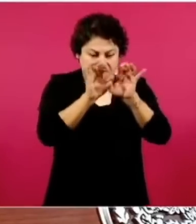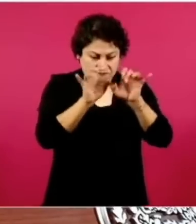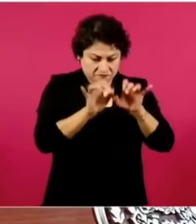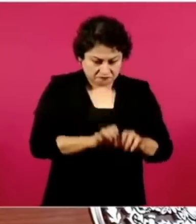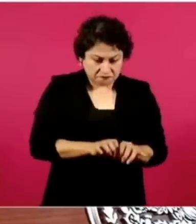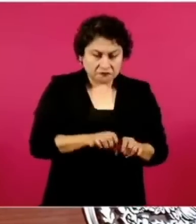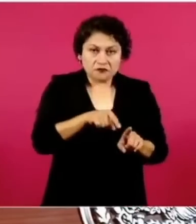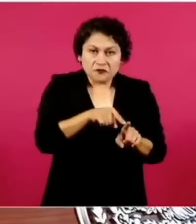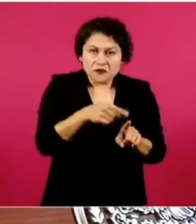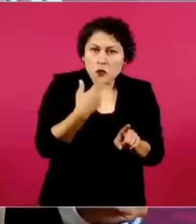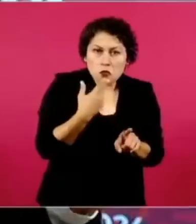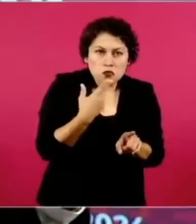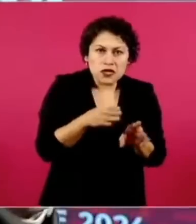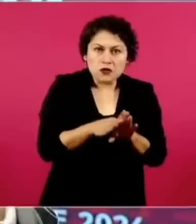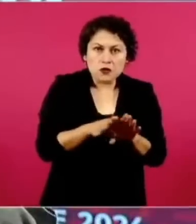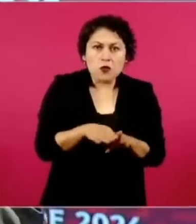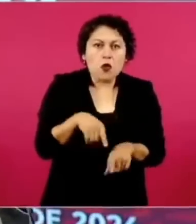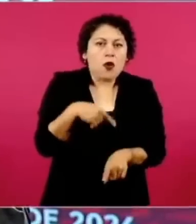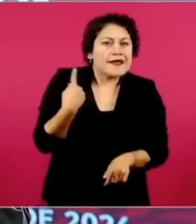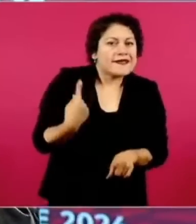quién elabora el contenido,